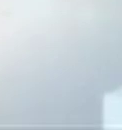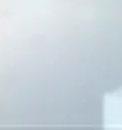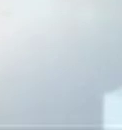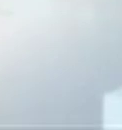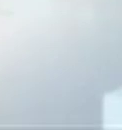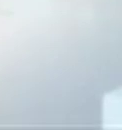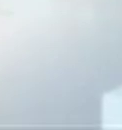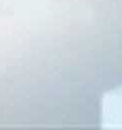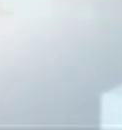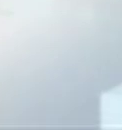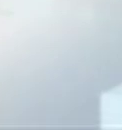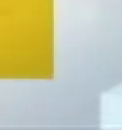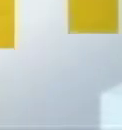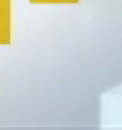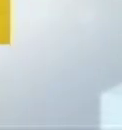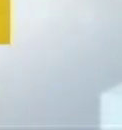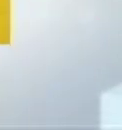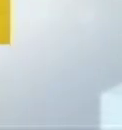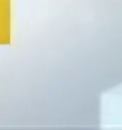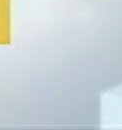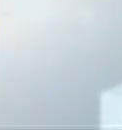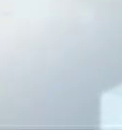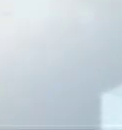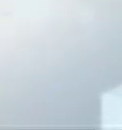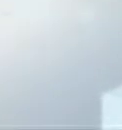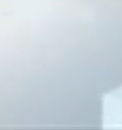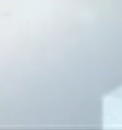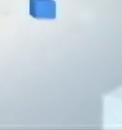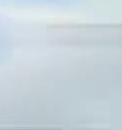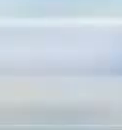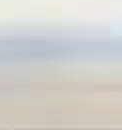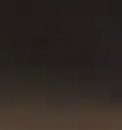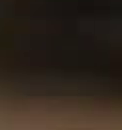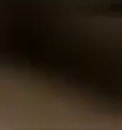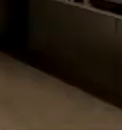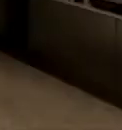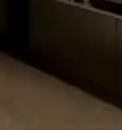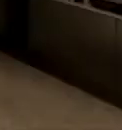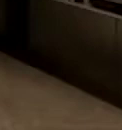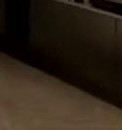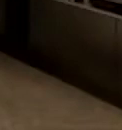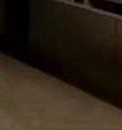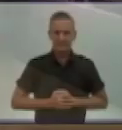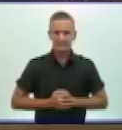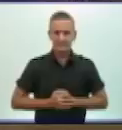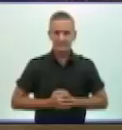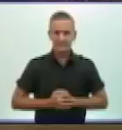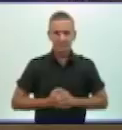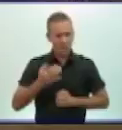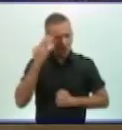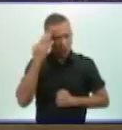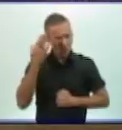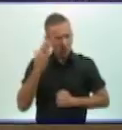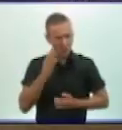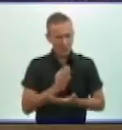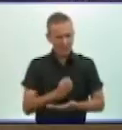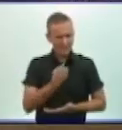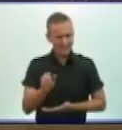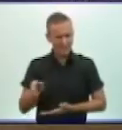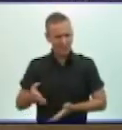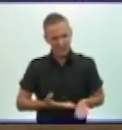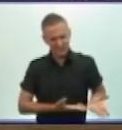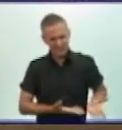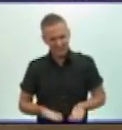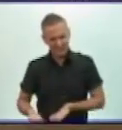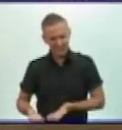Te convido a creerme cuando veo un futuro. Hola estudiantes, bienvenidos a este programa dedicado